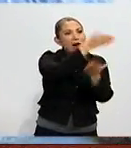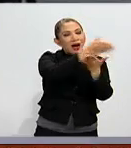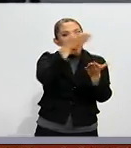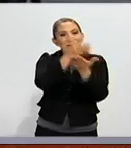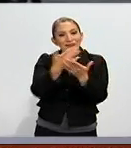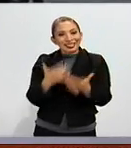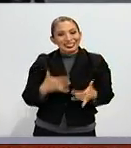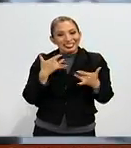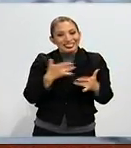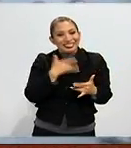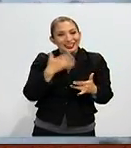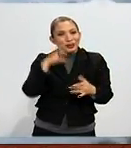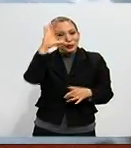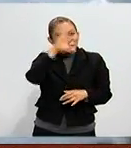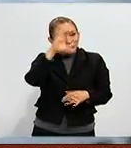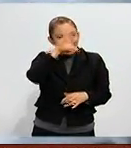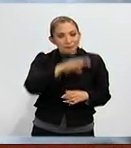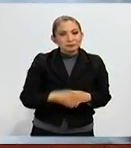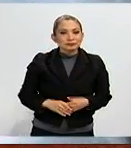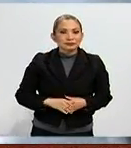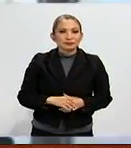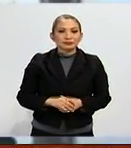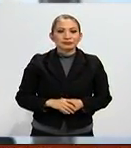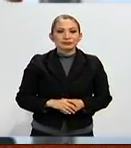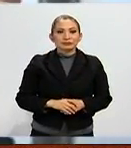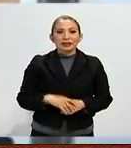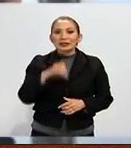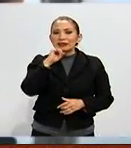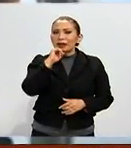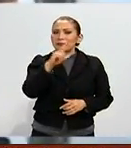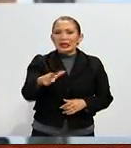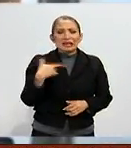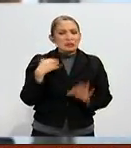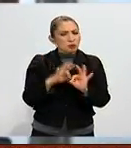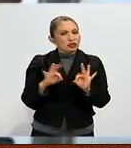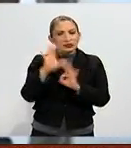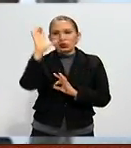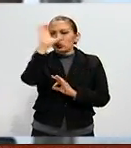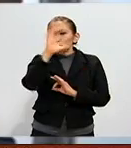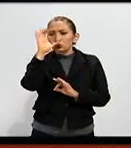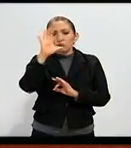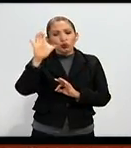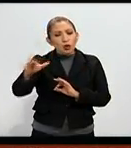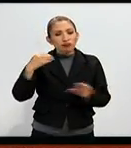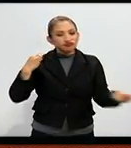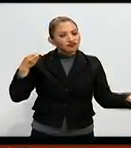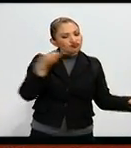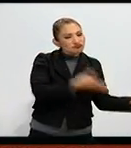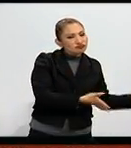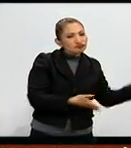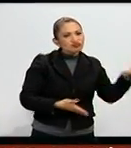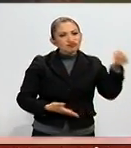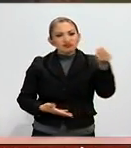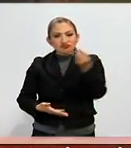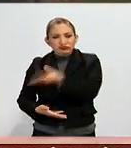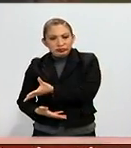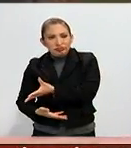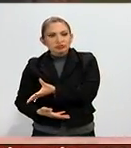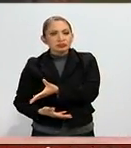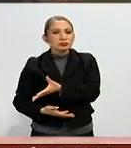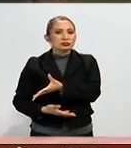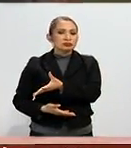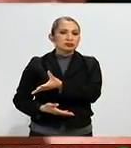el aliciente de la cultura. Tiene también un papel muy importante en el intercambio, por ejemplo,